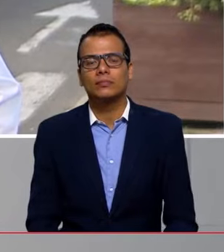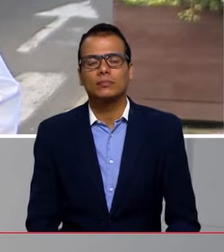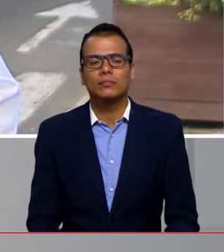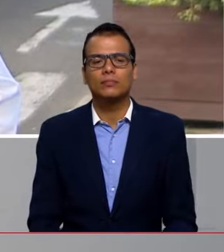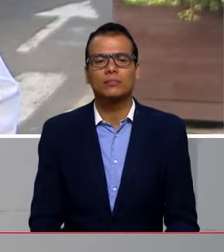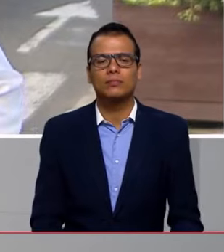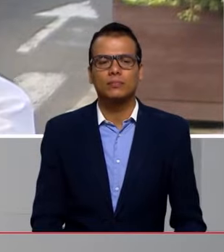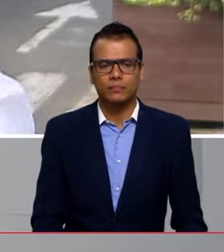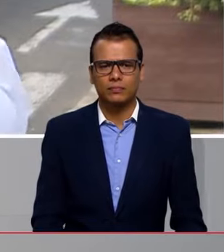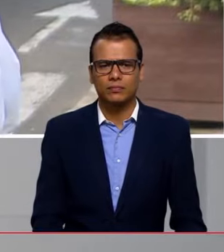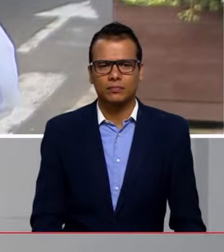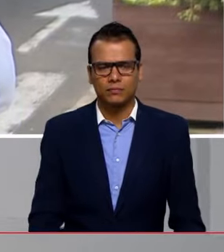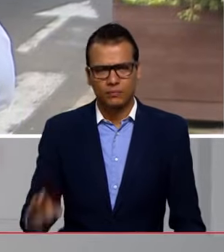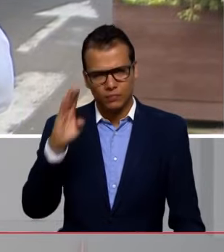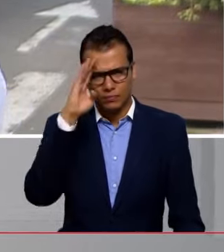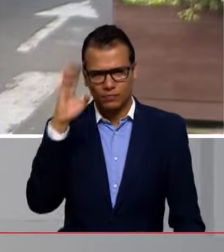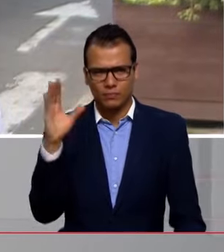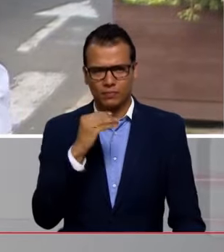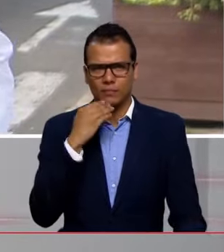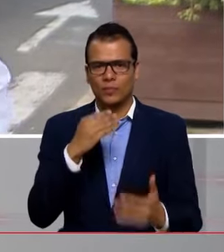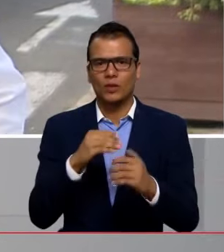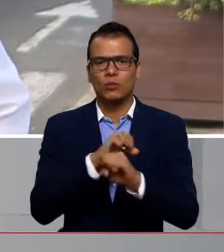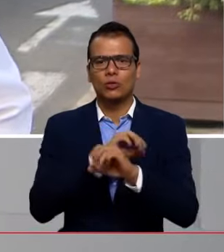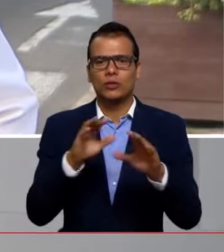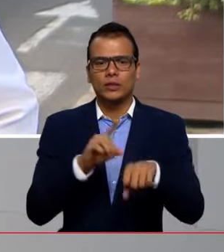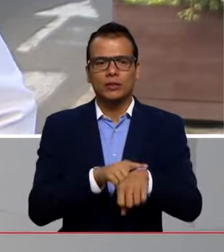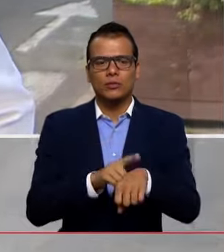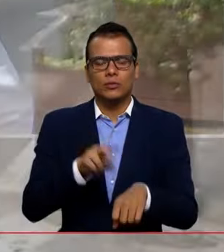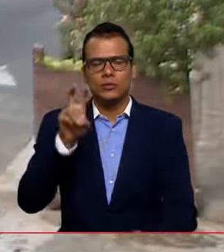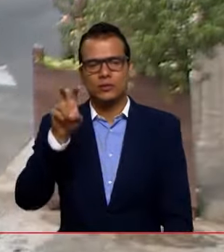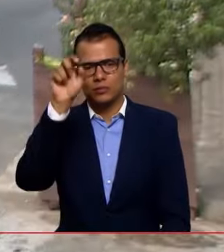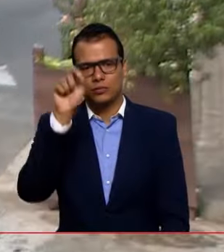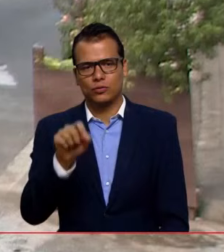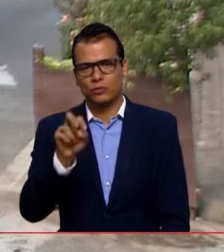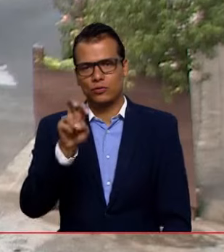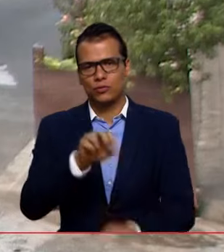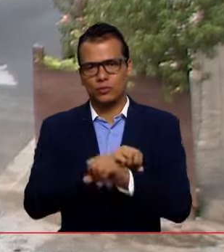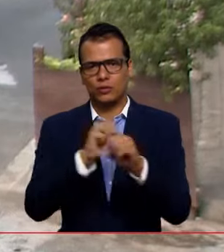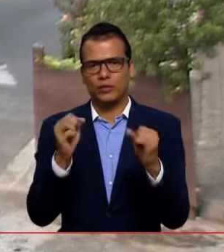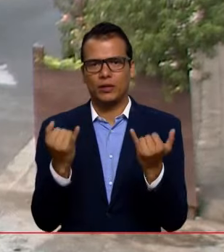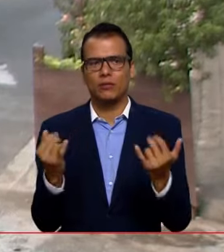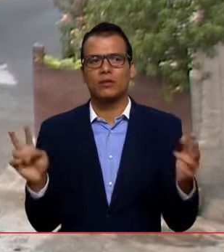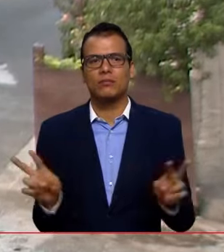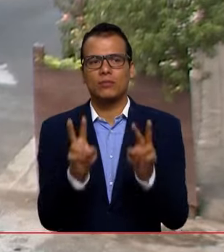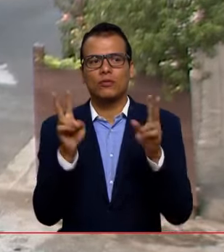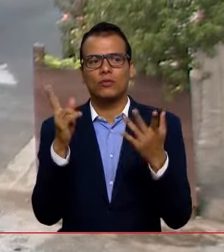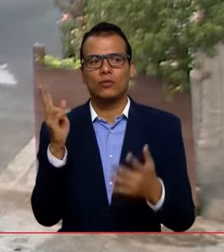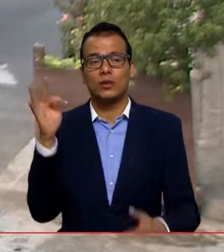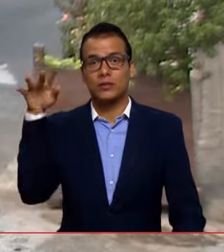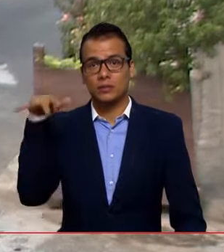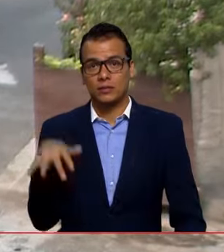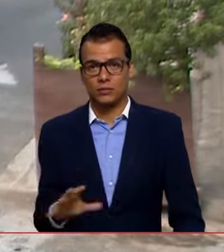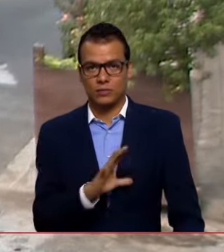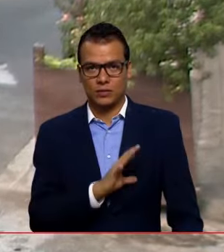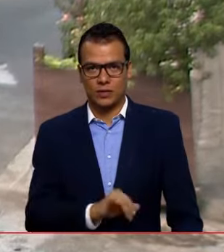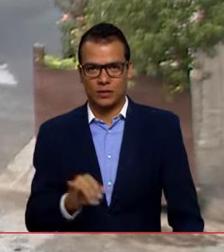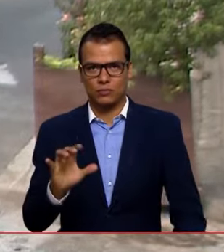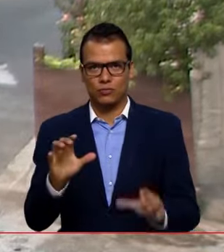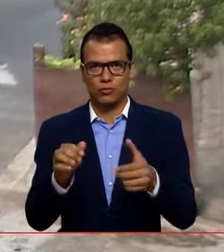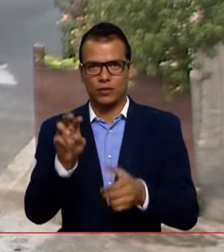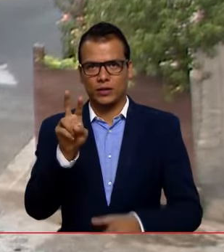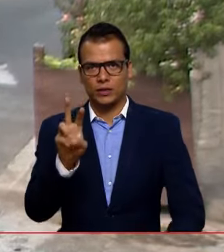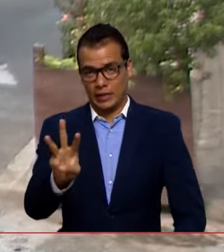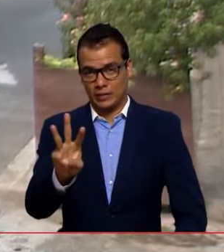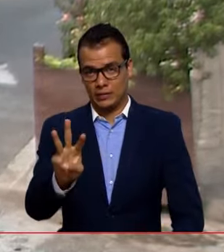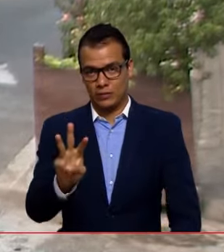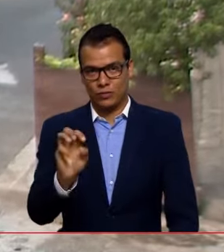Gigi, Judy, televidentes, buenos días. 7:07 de la mañana, estamos en directo desde el barrio San Antonio, aquí en la comuna 3, oeste de la ciudad